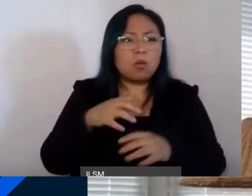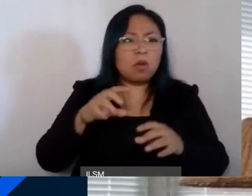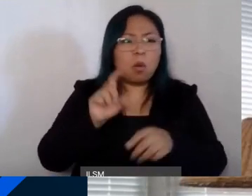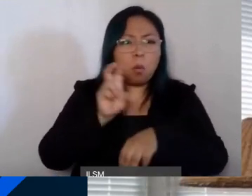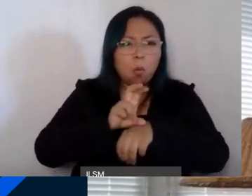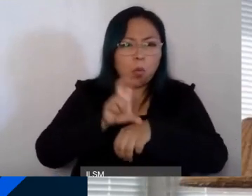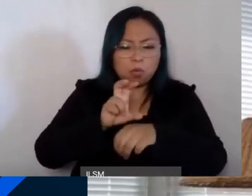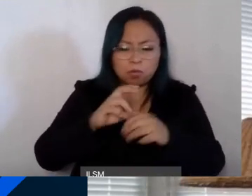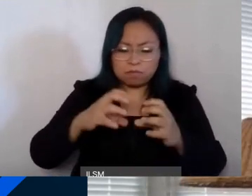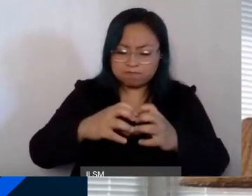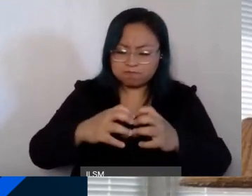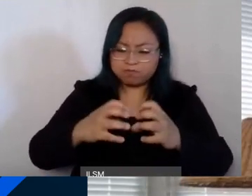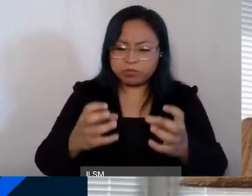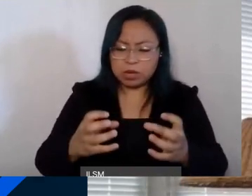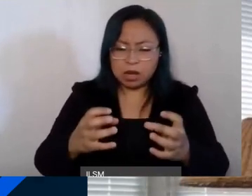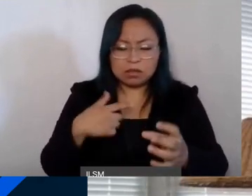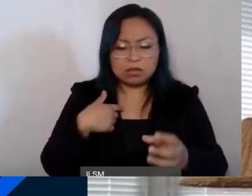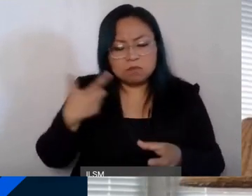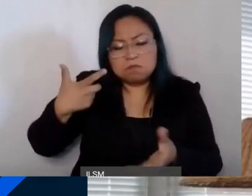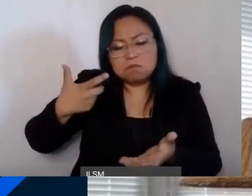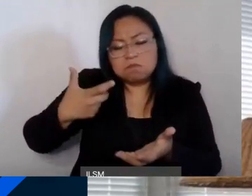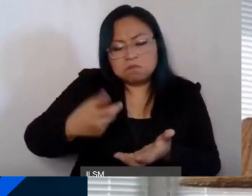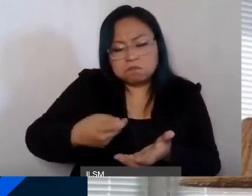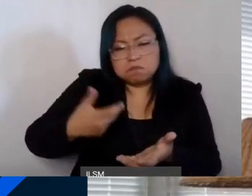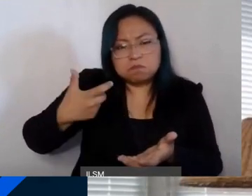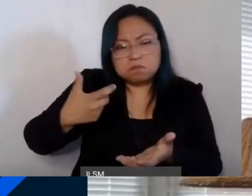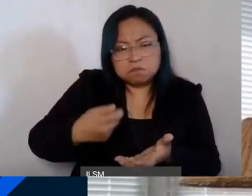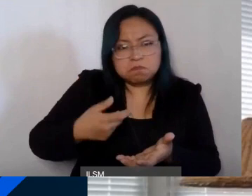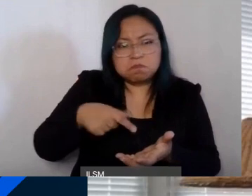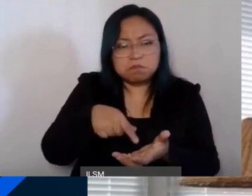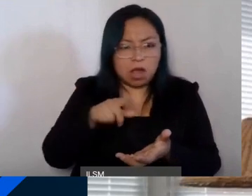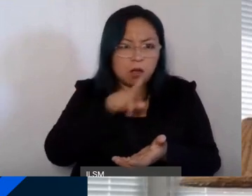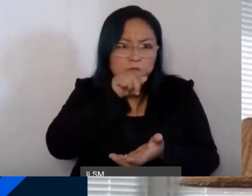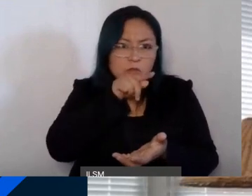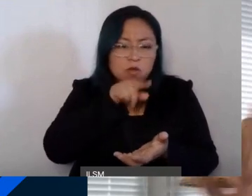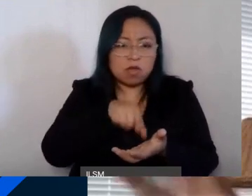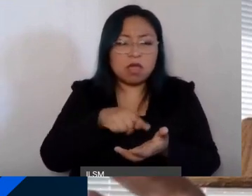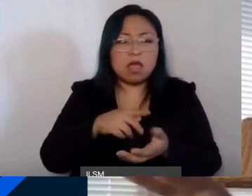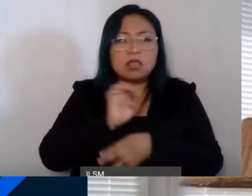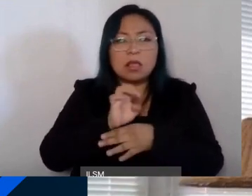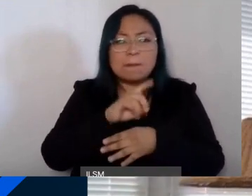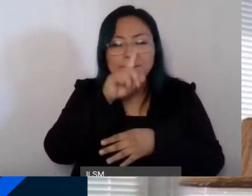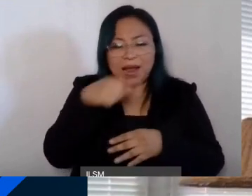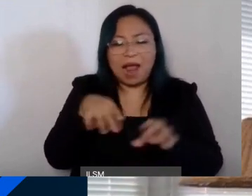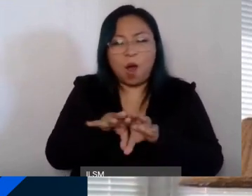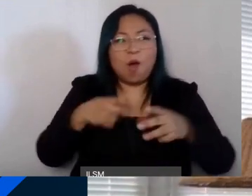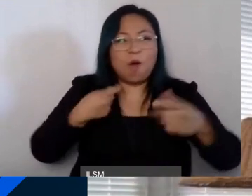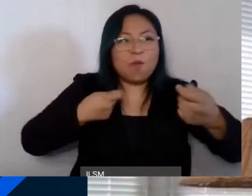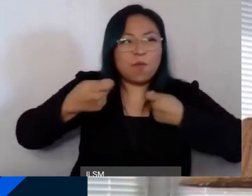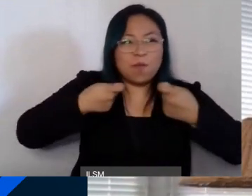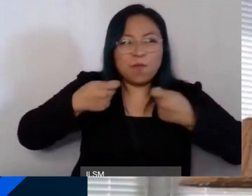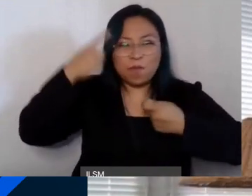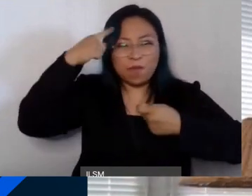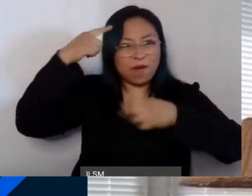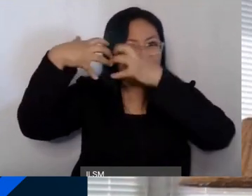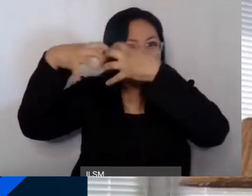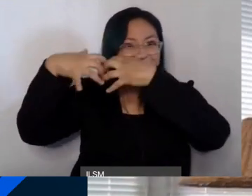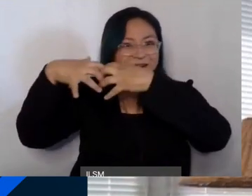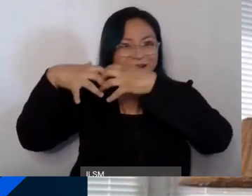inyecta una dosis de isótopos radiactivos para controlar el metabolismo cerebral